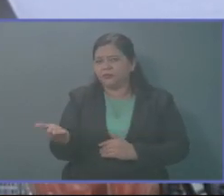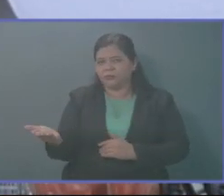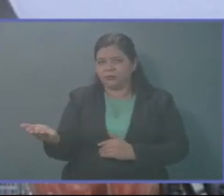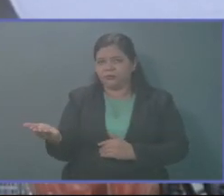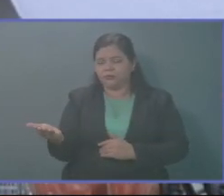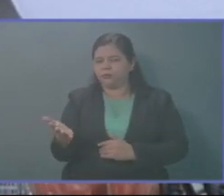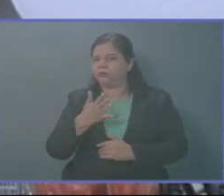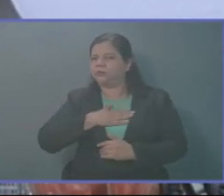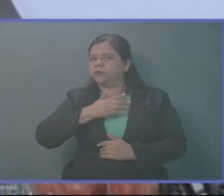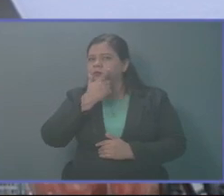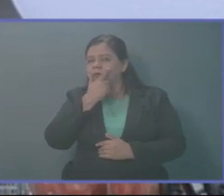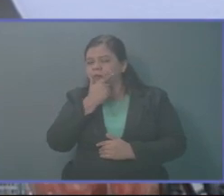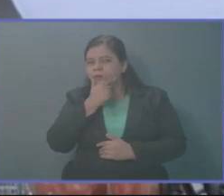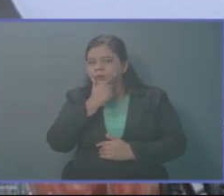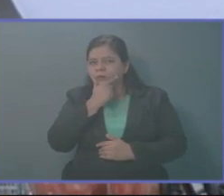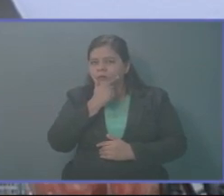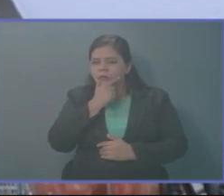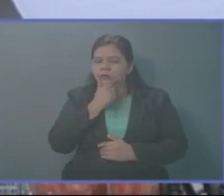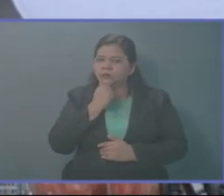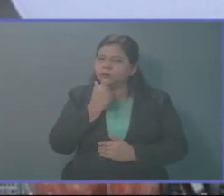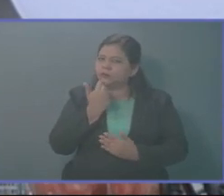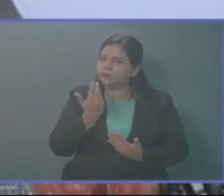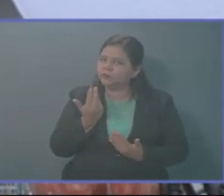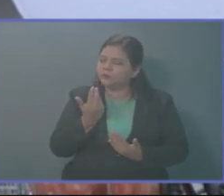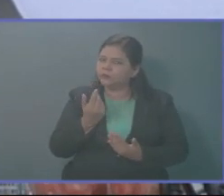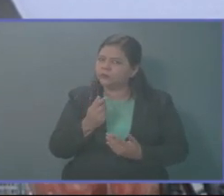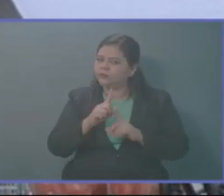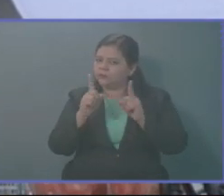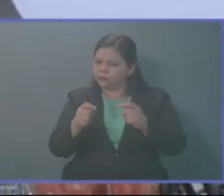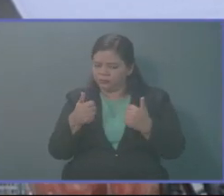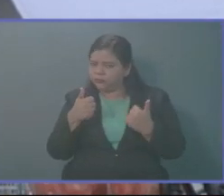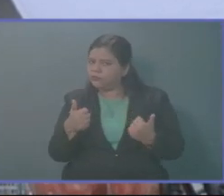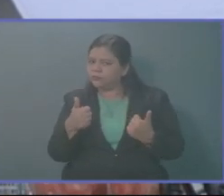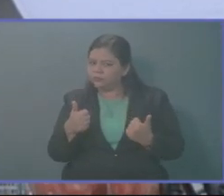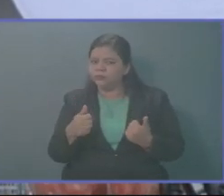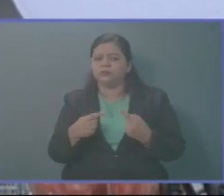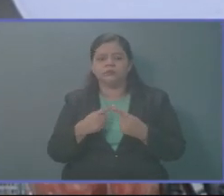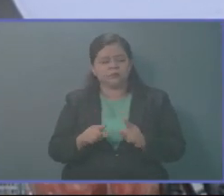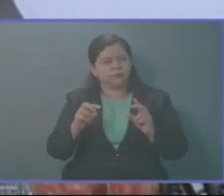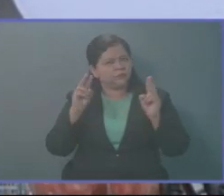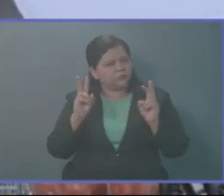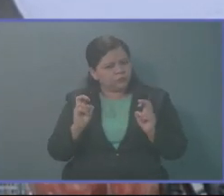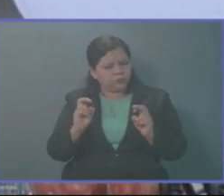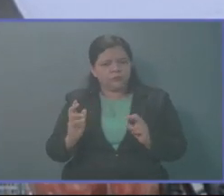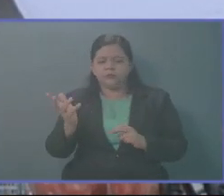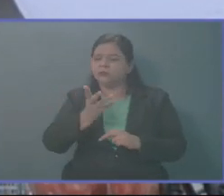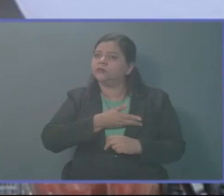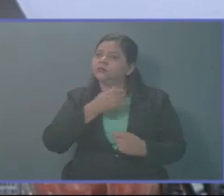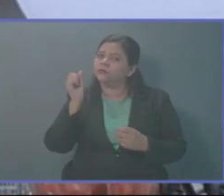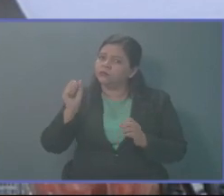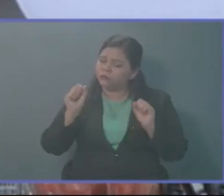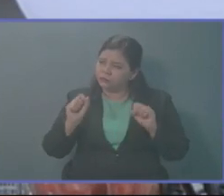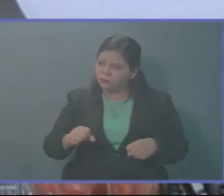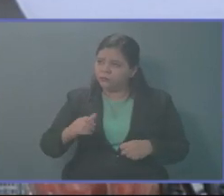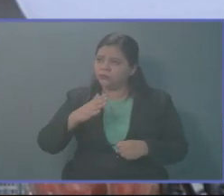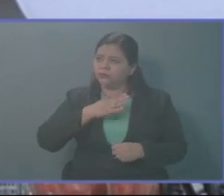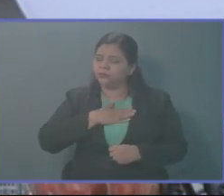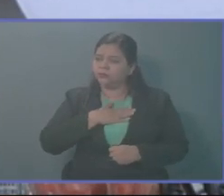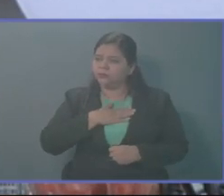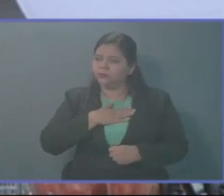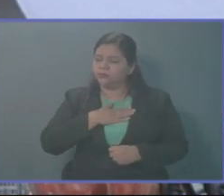Y la pregunta es bien valedera. Yo creo que estos temas deberíamos de contar con